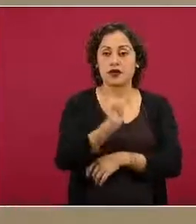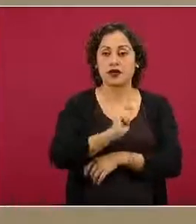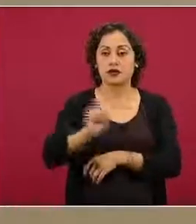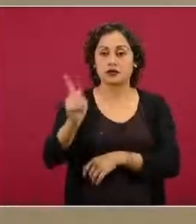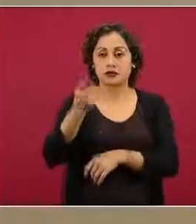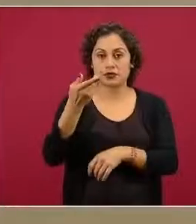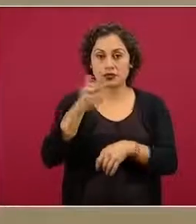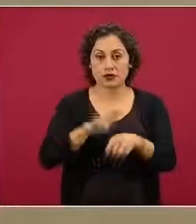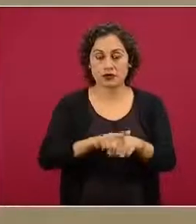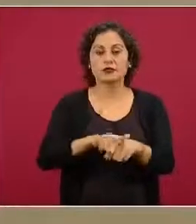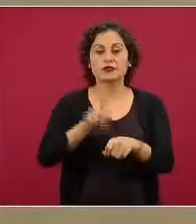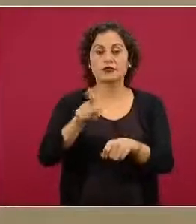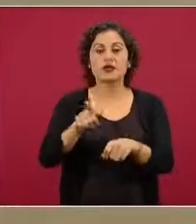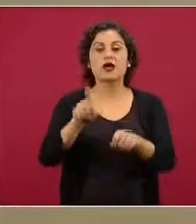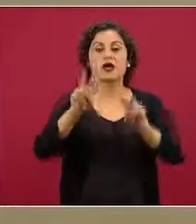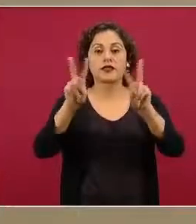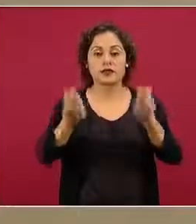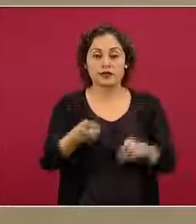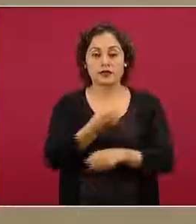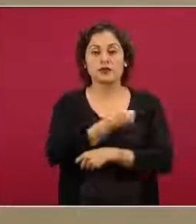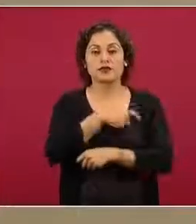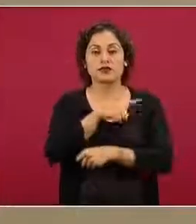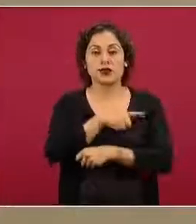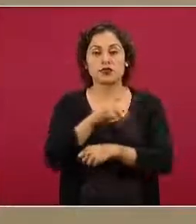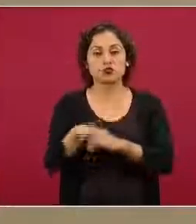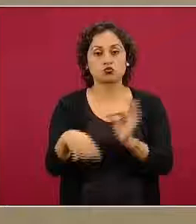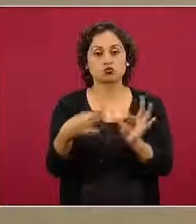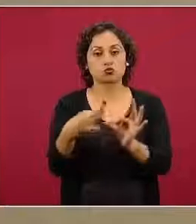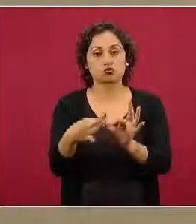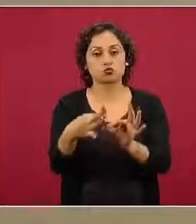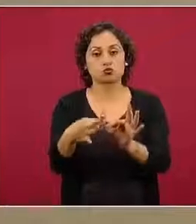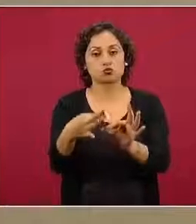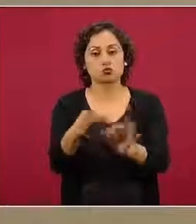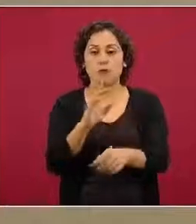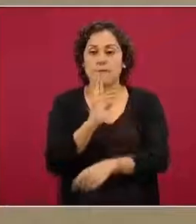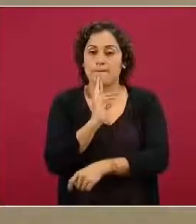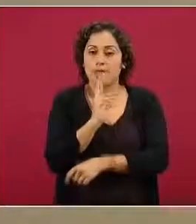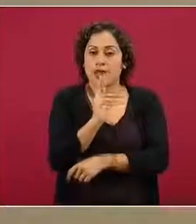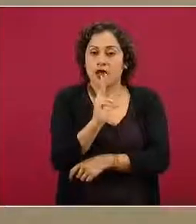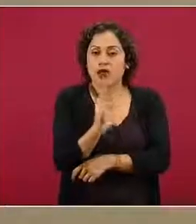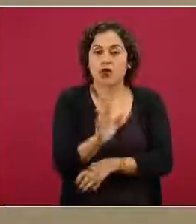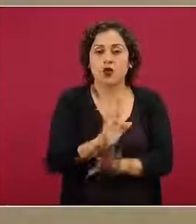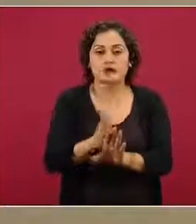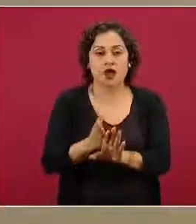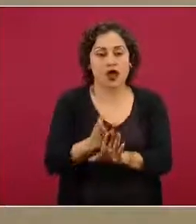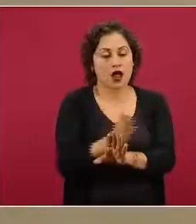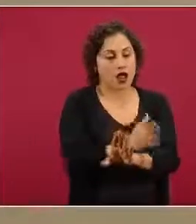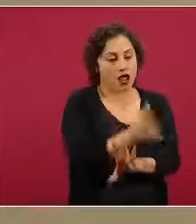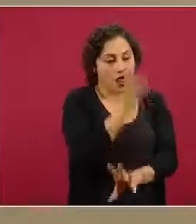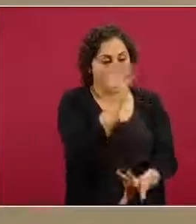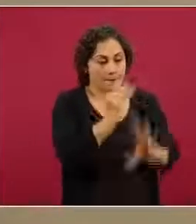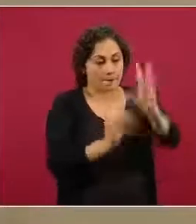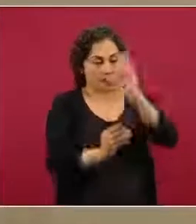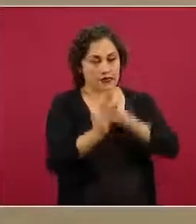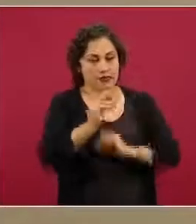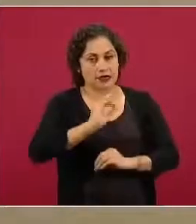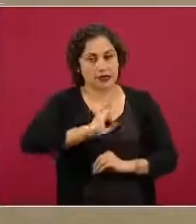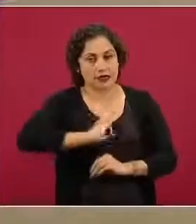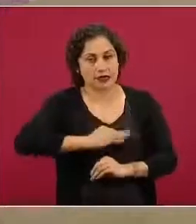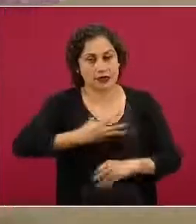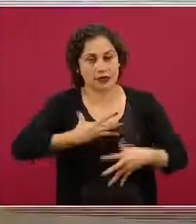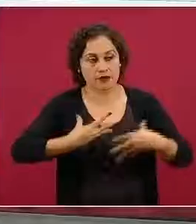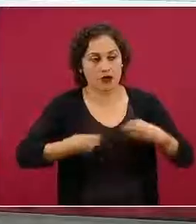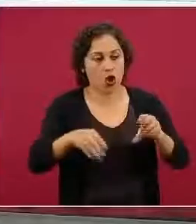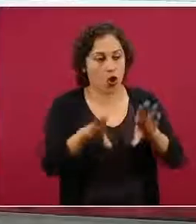salud, están siendo mejor y más capacitadas, y se está aprendiendo también de las lecciones que